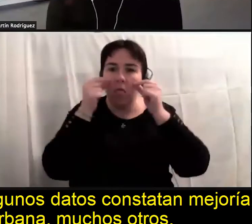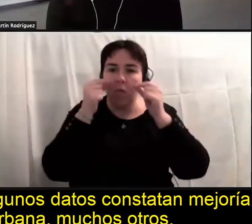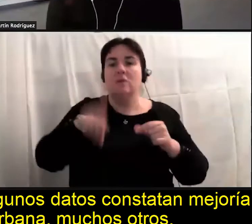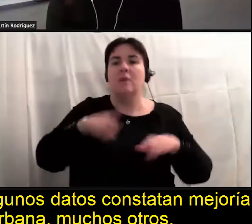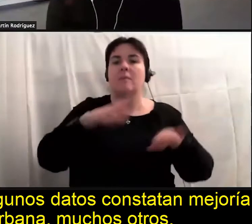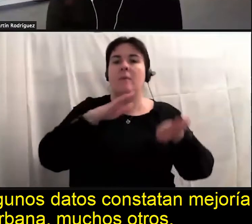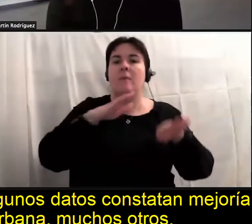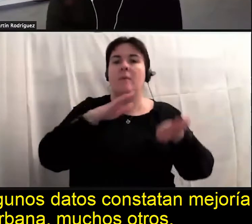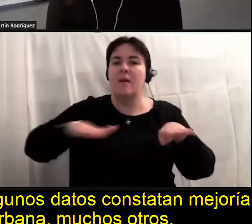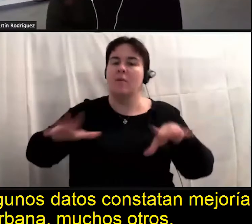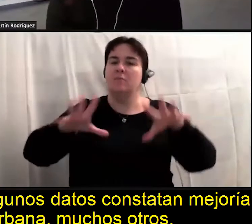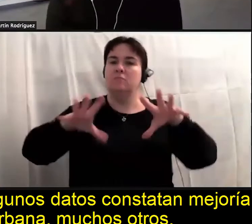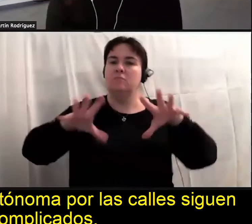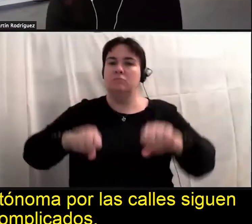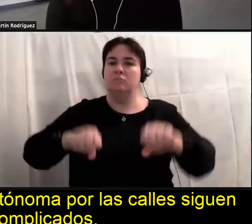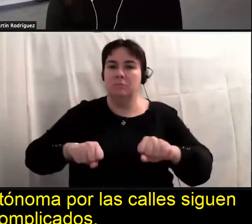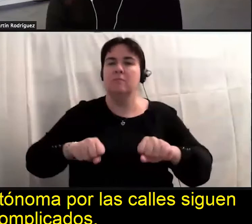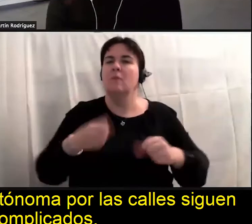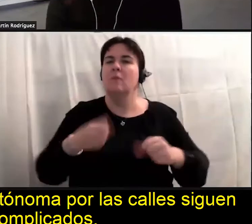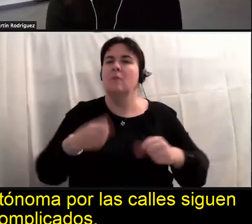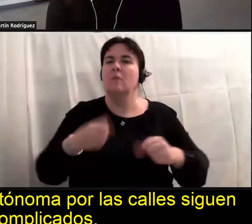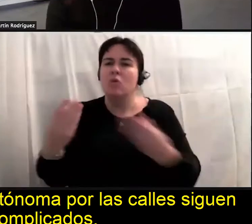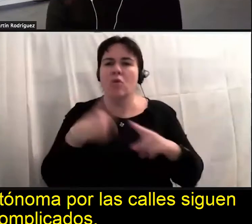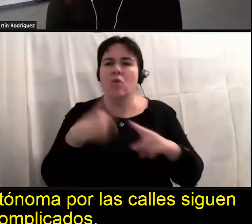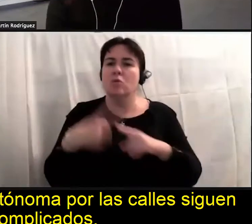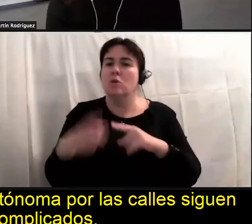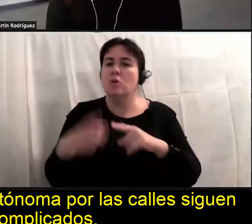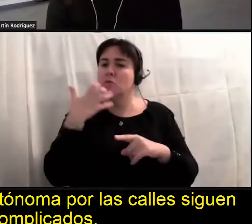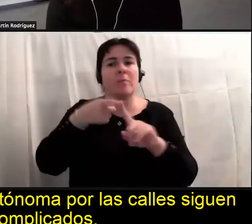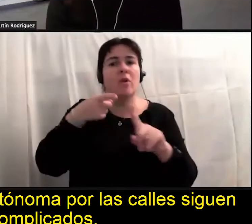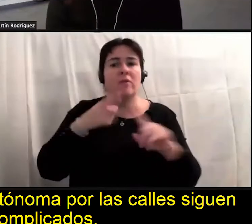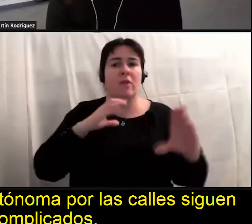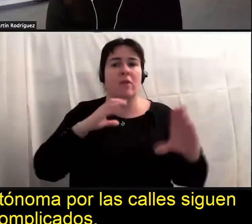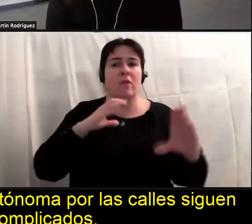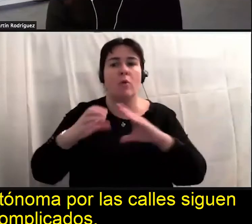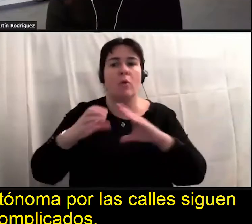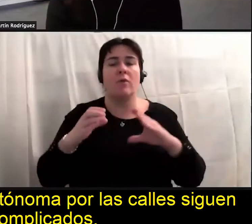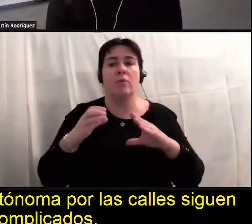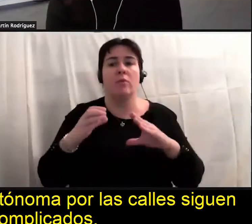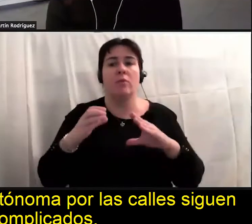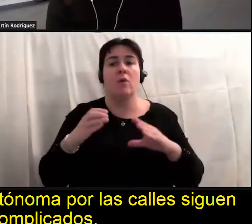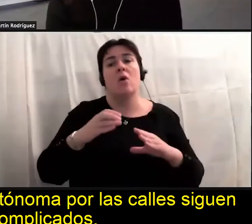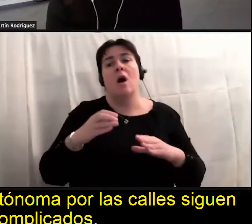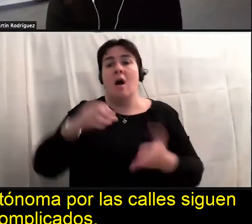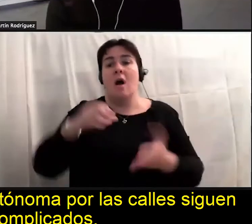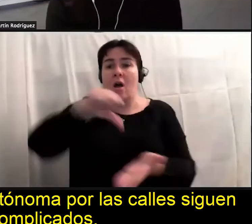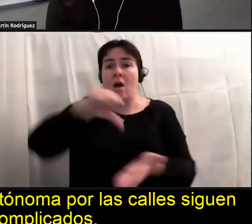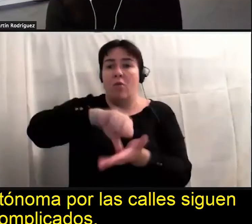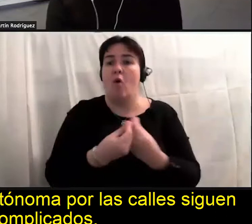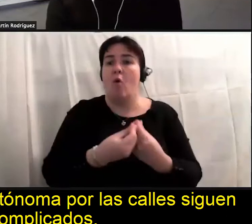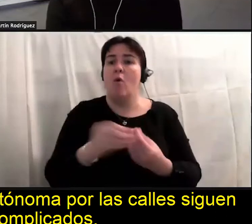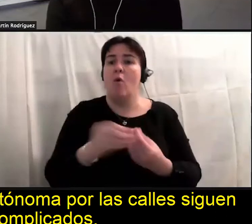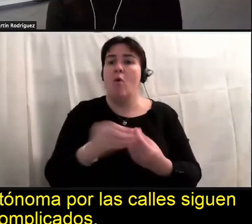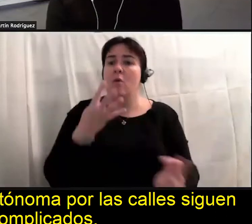pues no sé, muchos otros, como por ejemplo los referentes a comunicación de la ciudad con el peatón o su deambulación segura y autónoma por las calles, siguen